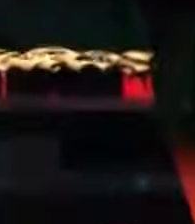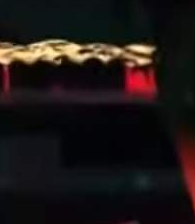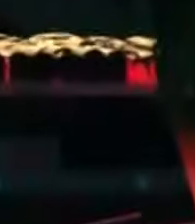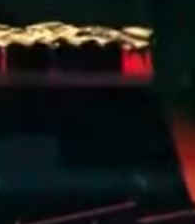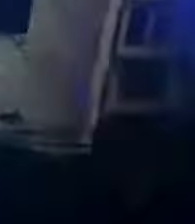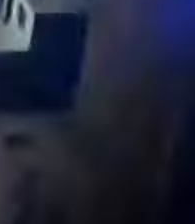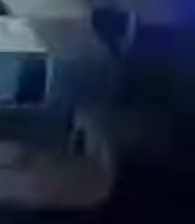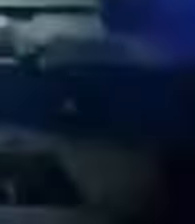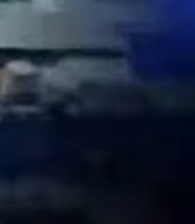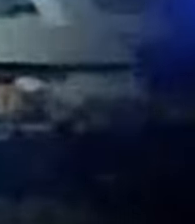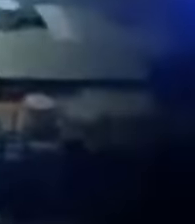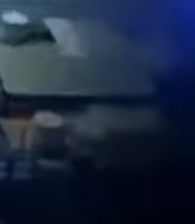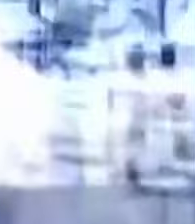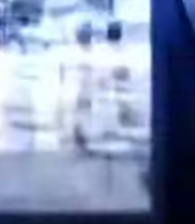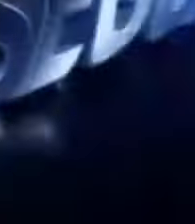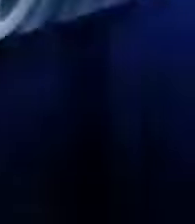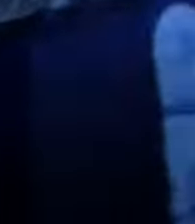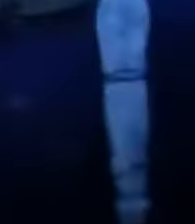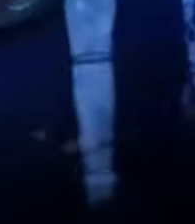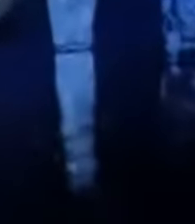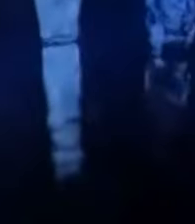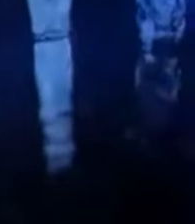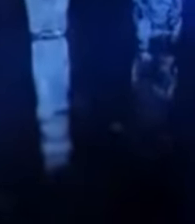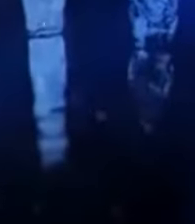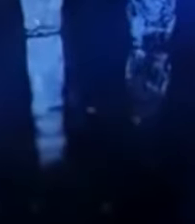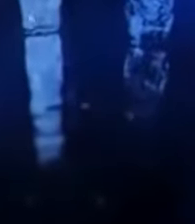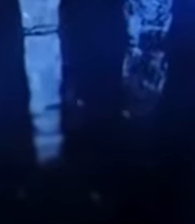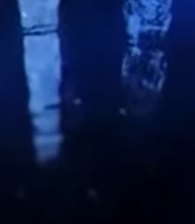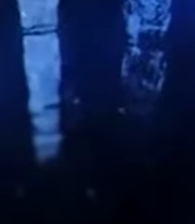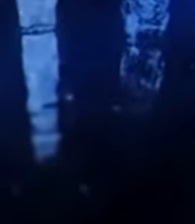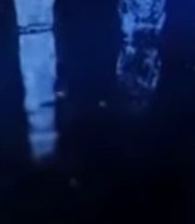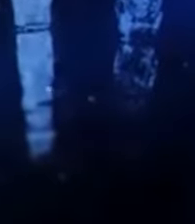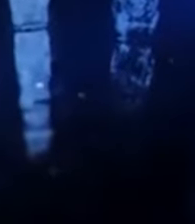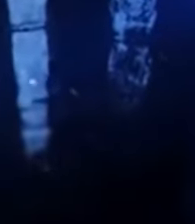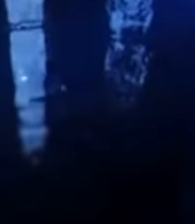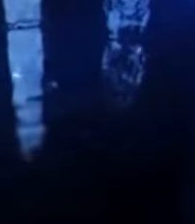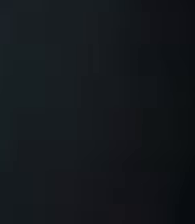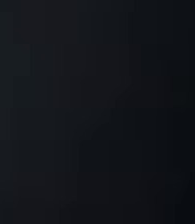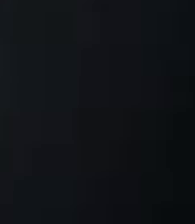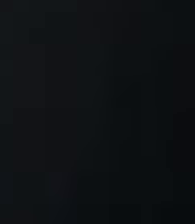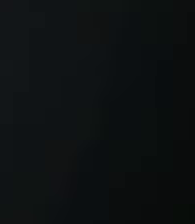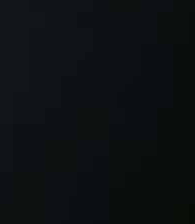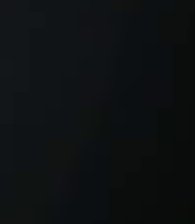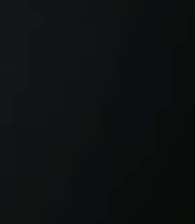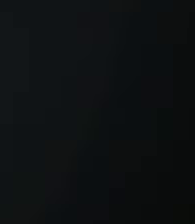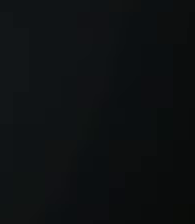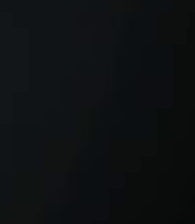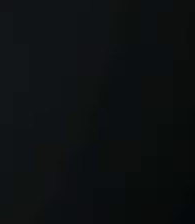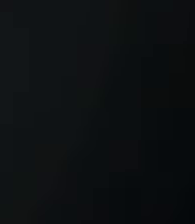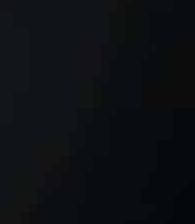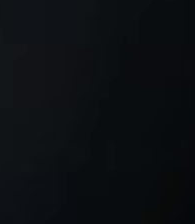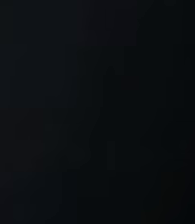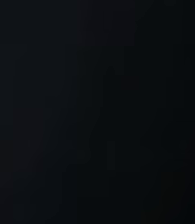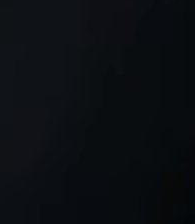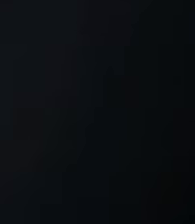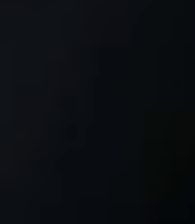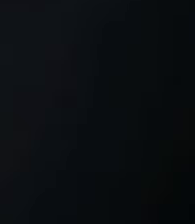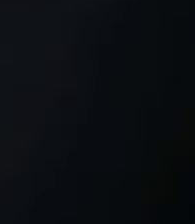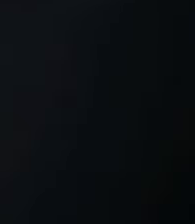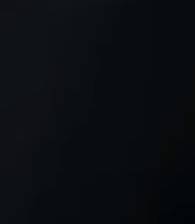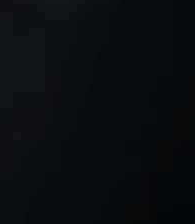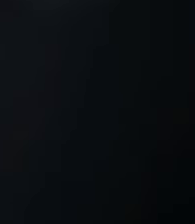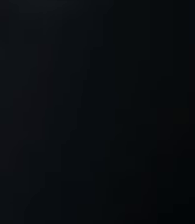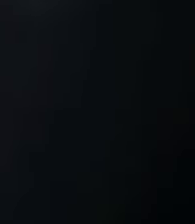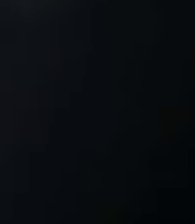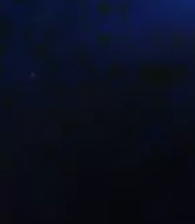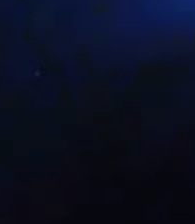operativo policial. Únete. Todos somos aliados por la seguridad. Ahora los domingos a las 7:30